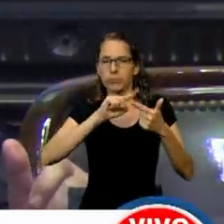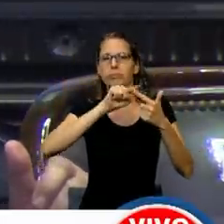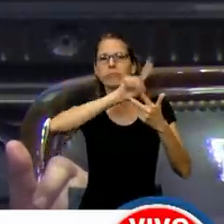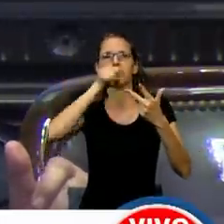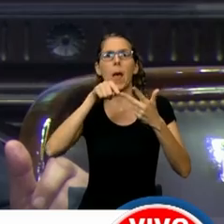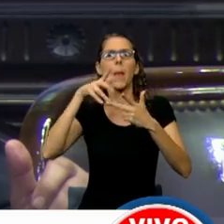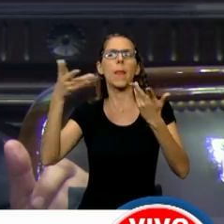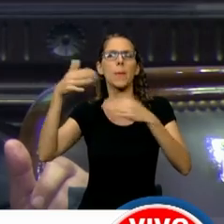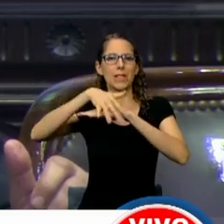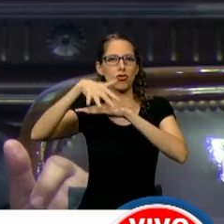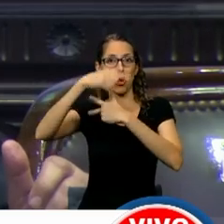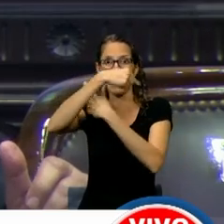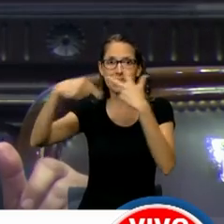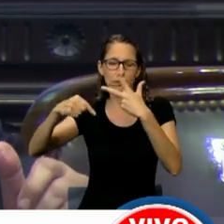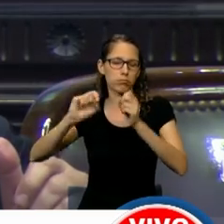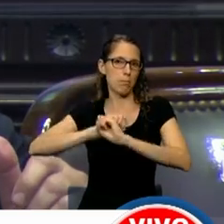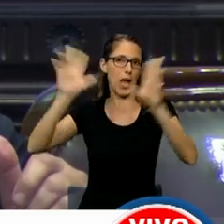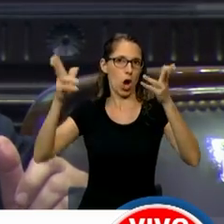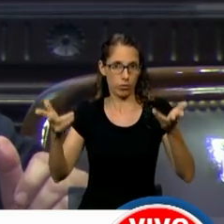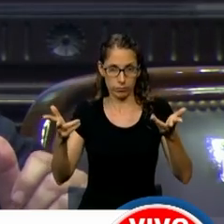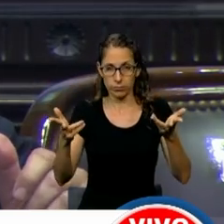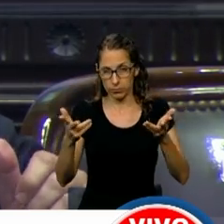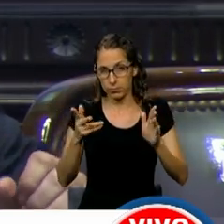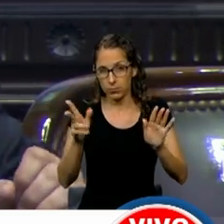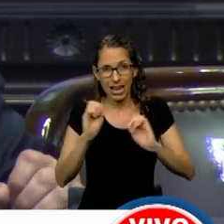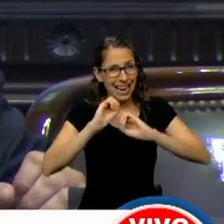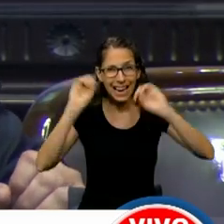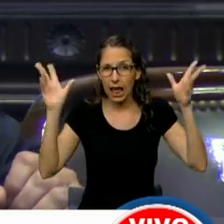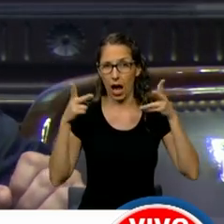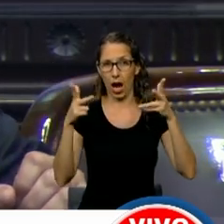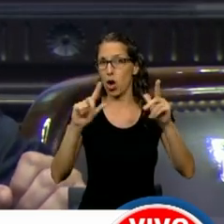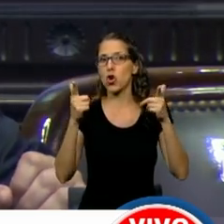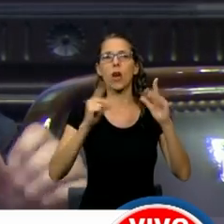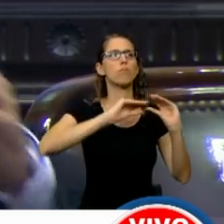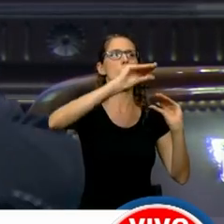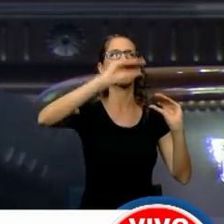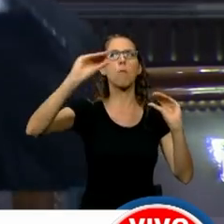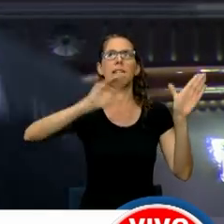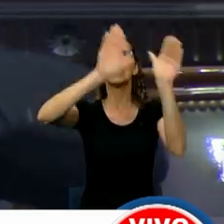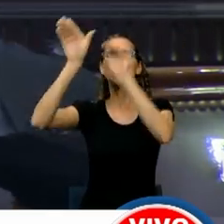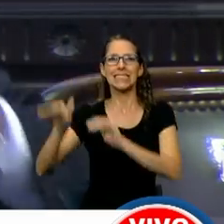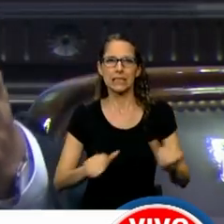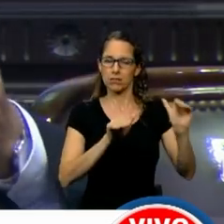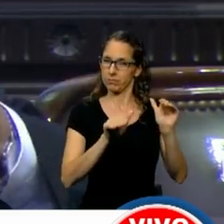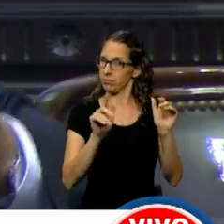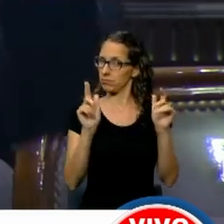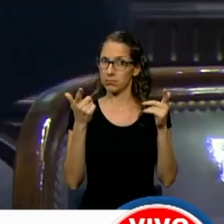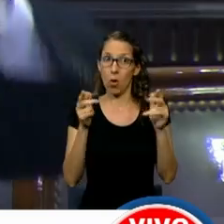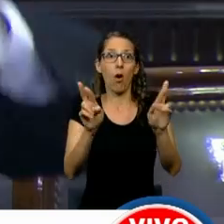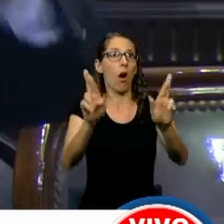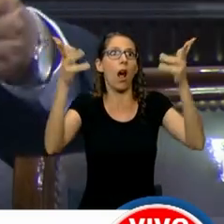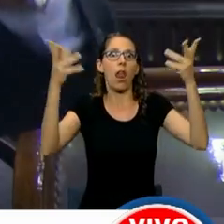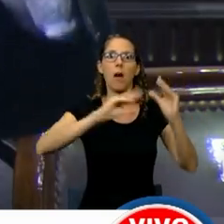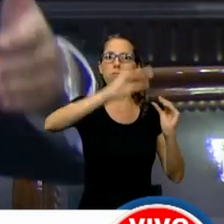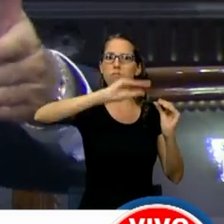provincia de misiones clarito la comparación no hay una distribución equitativa que ojalá fuera así y ojalá